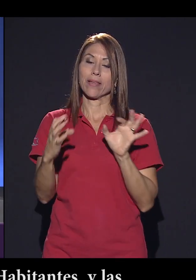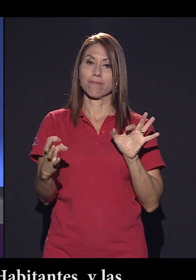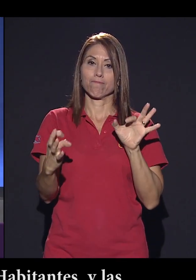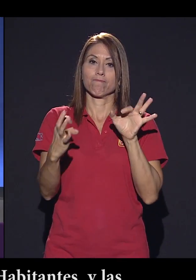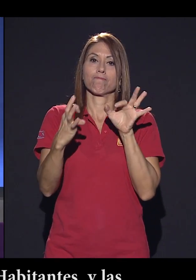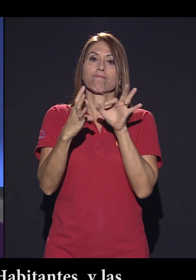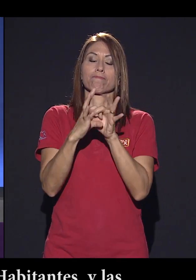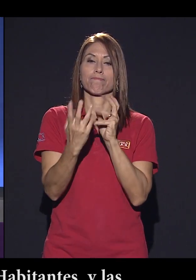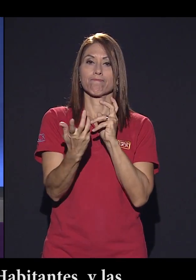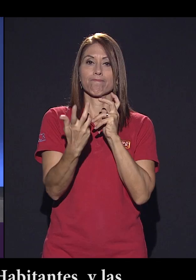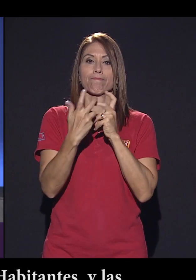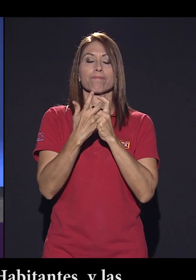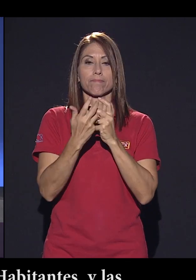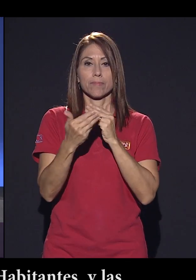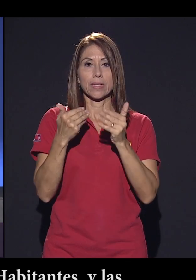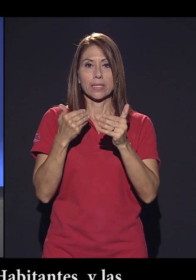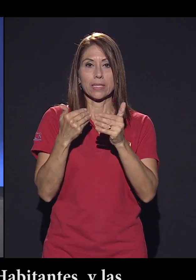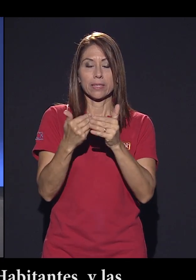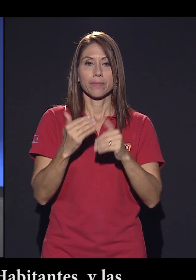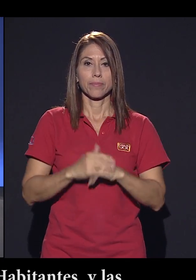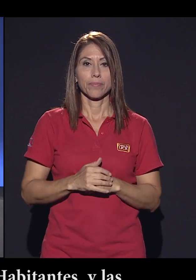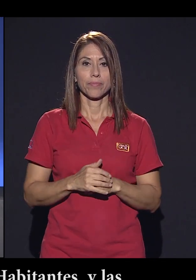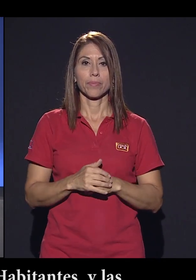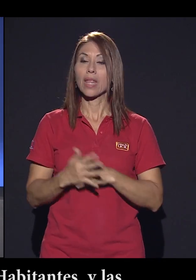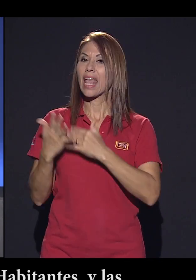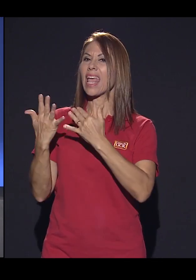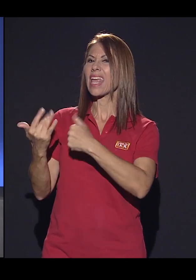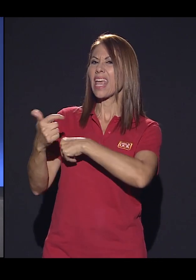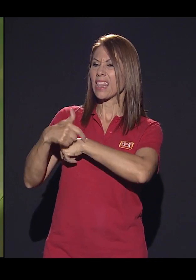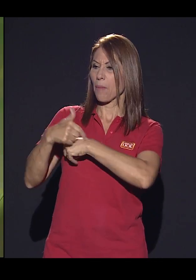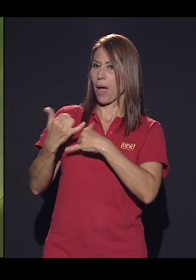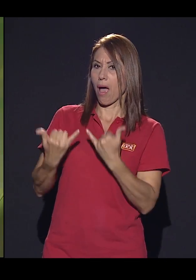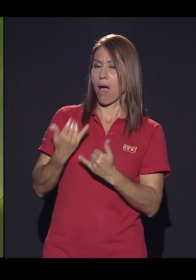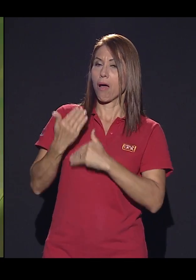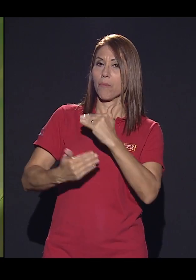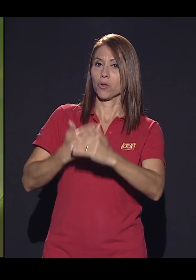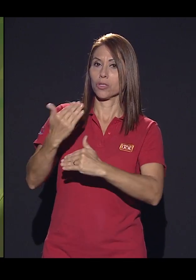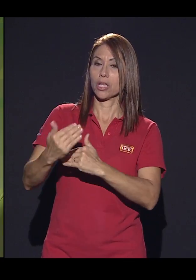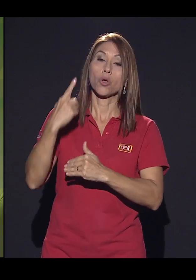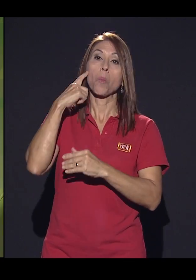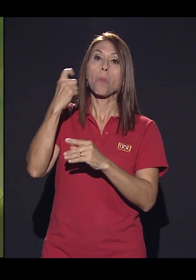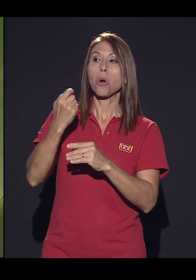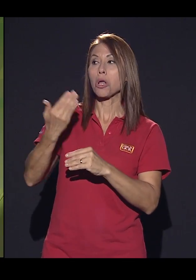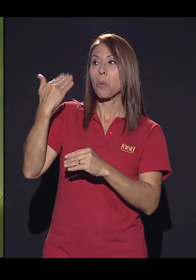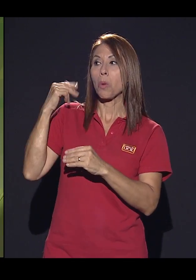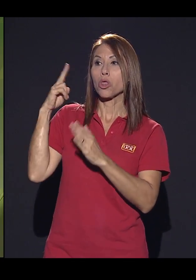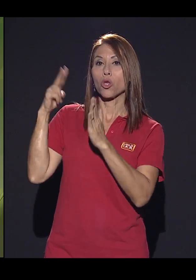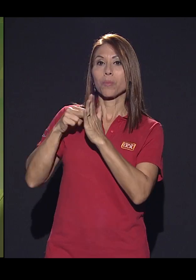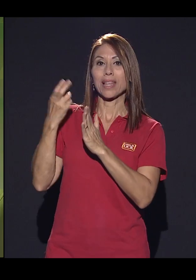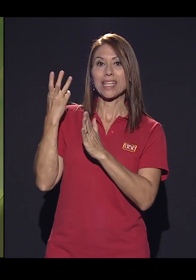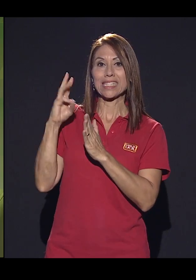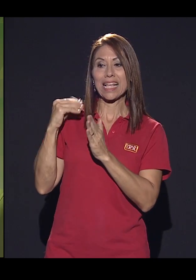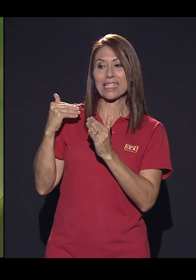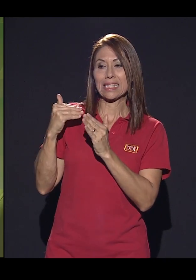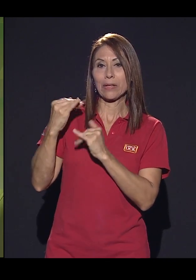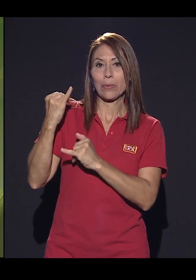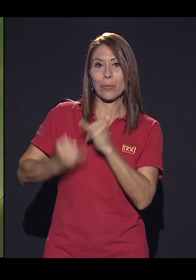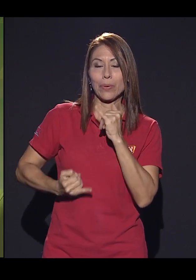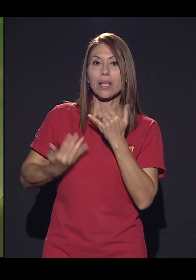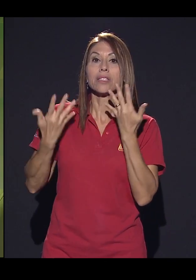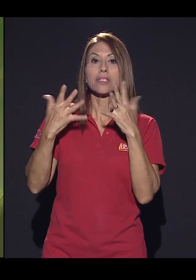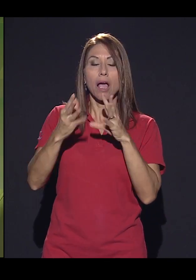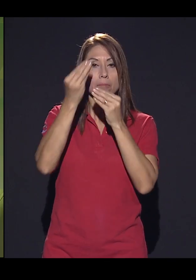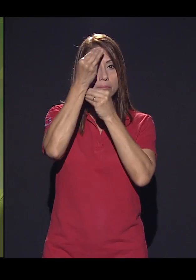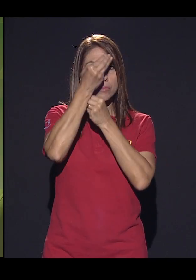organizaciones de la sociedad civil. ¿Y en qué etapa estamos del proceso? Porque desde el 2016, desde el cierre,